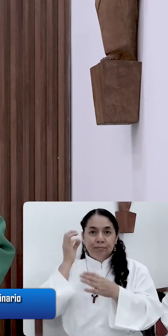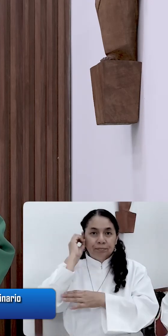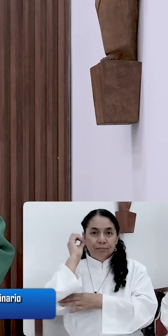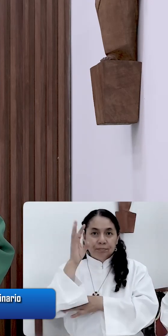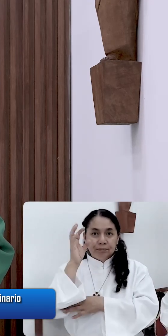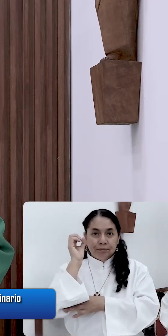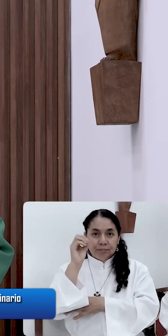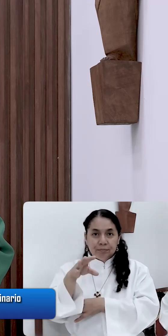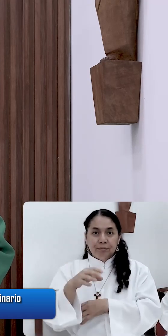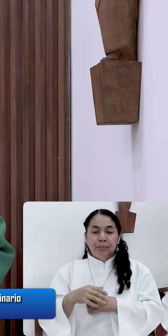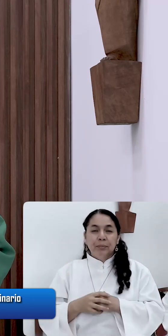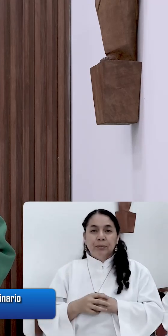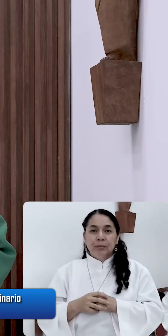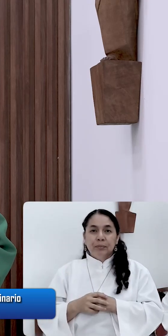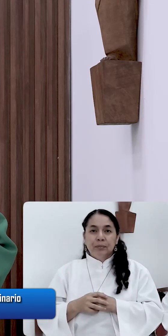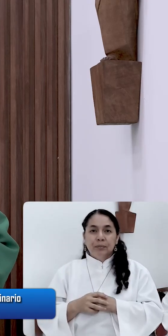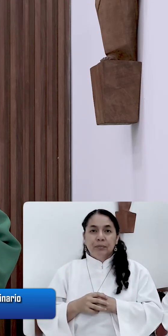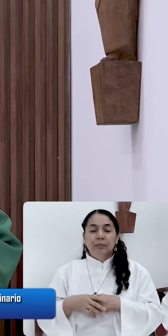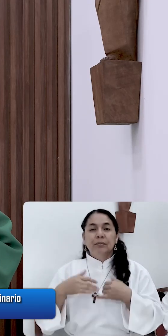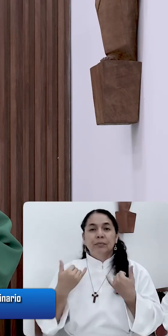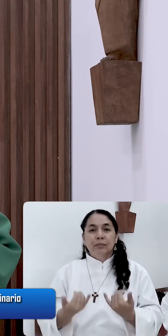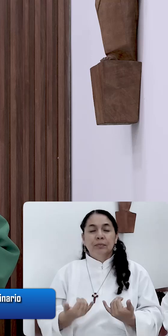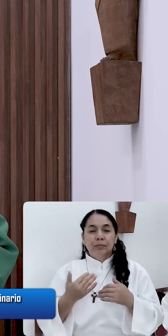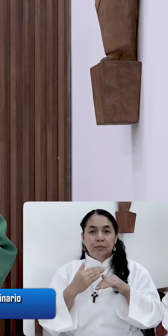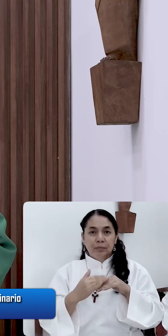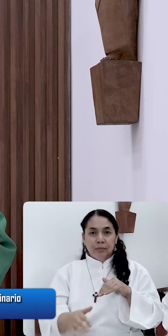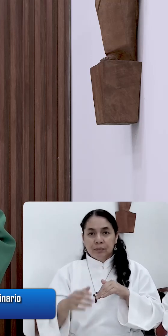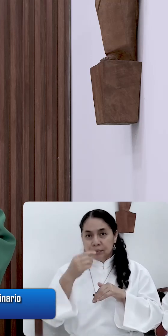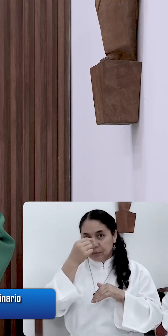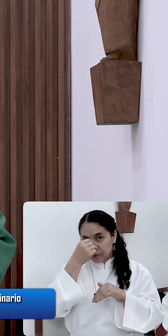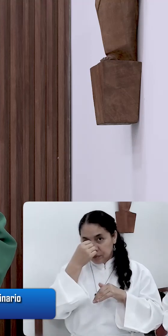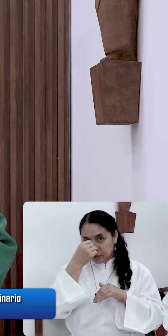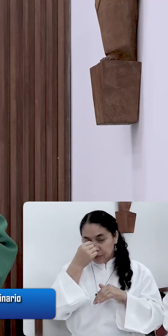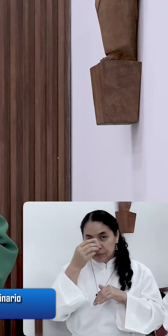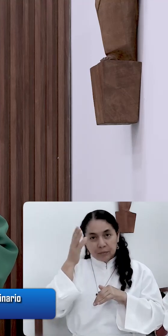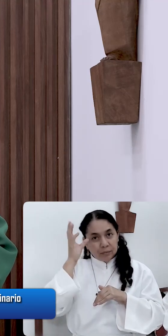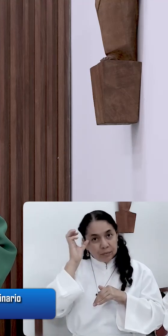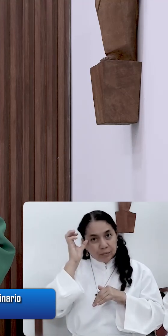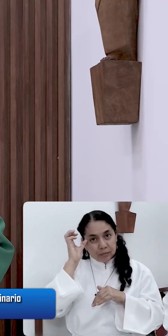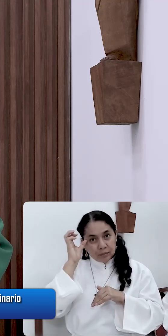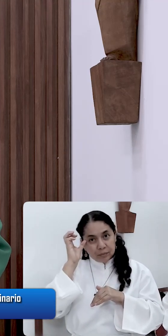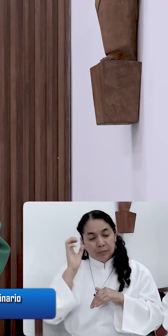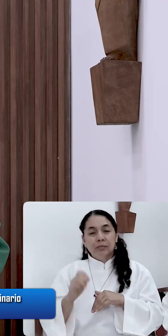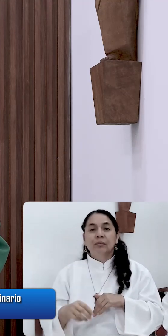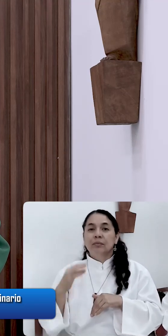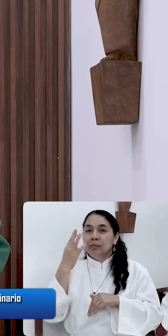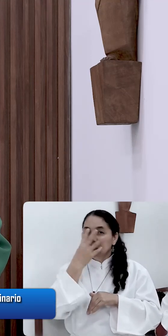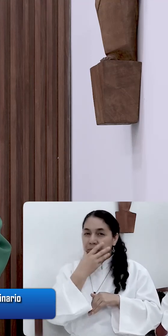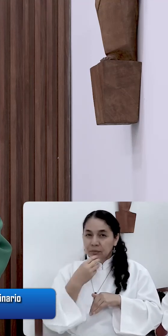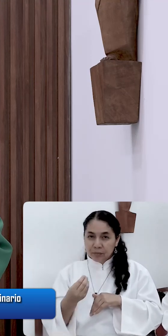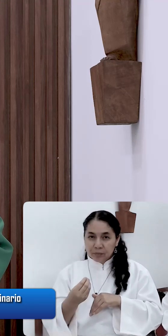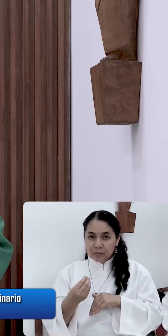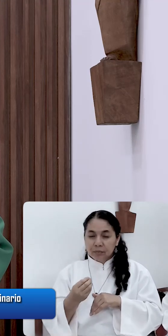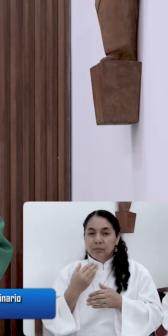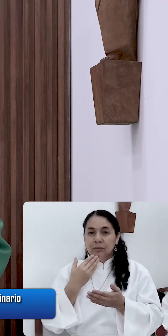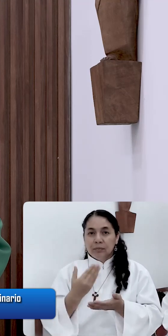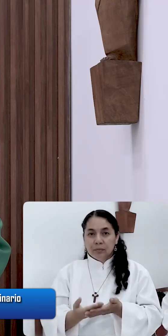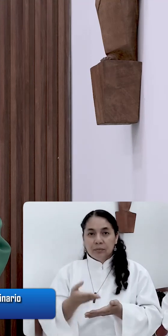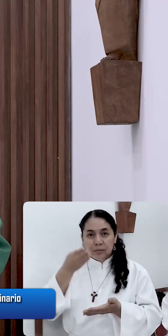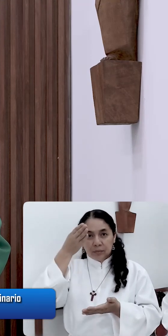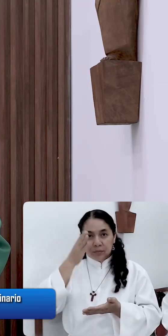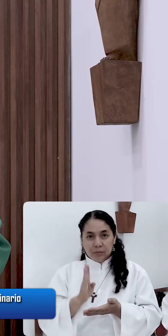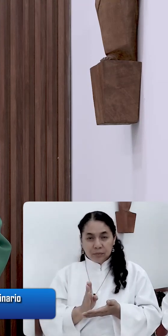de profesar. Y ahora les invito a orar. Y creo que es una oportunidad maravillosa para agradecer a